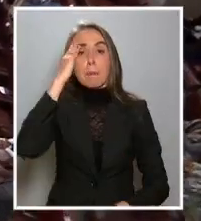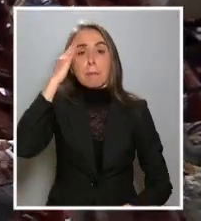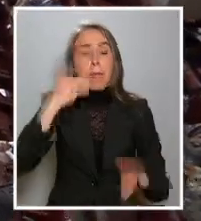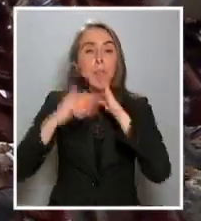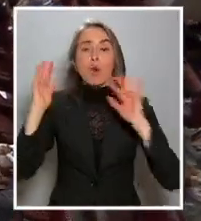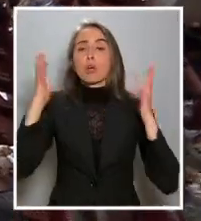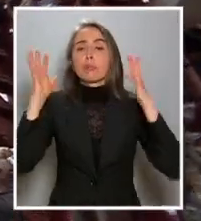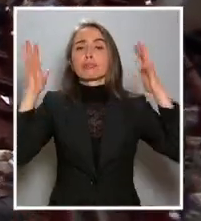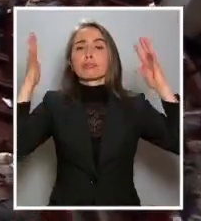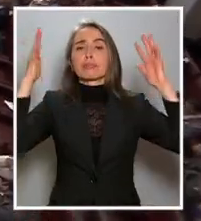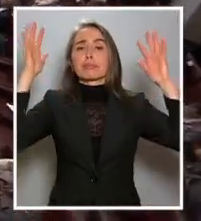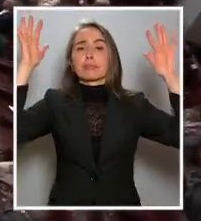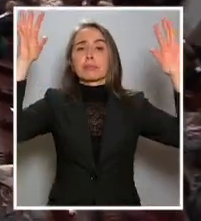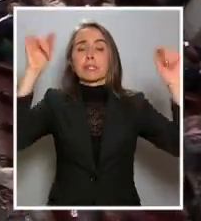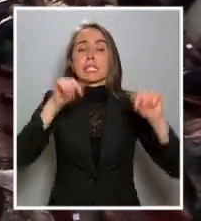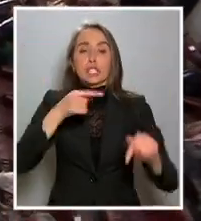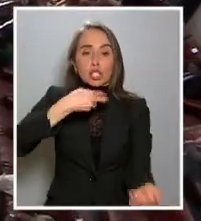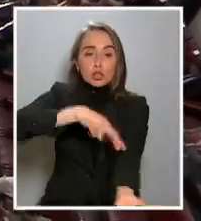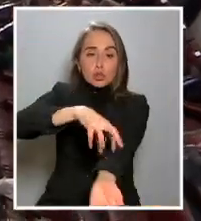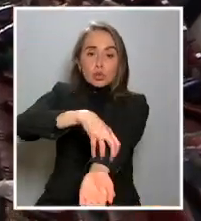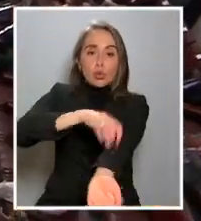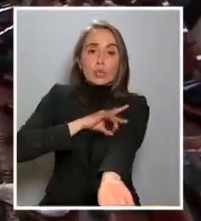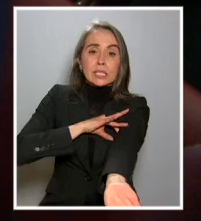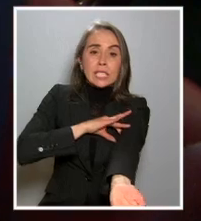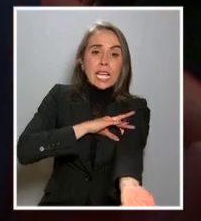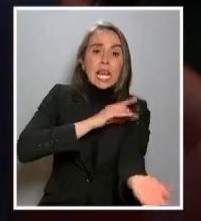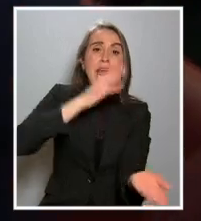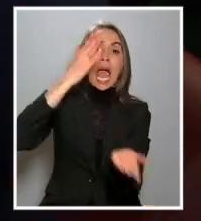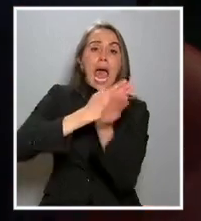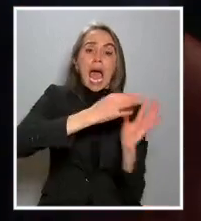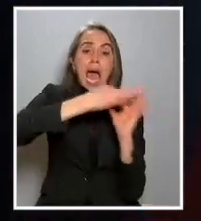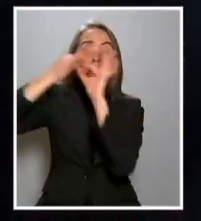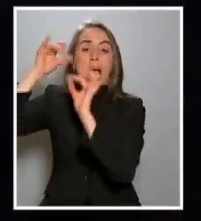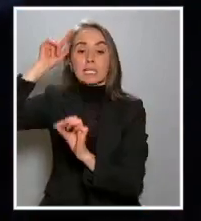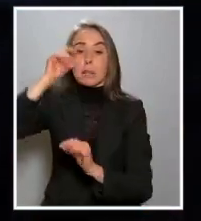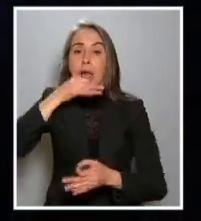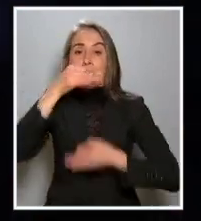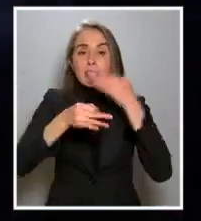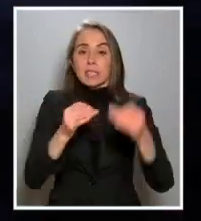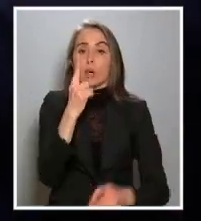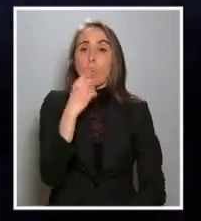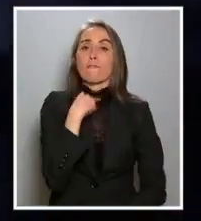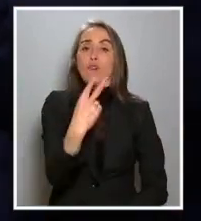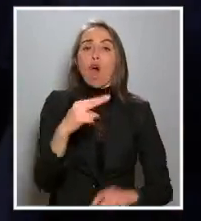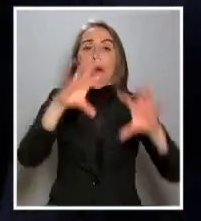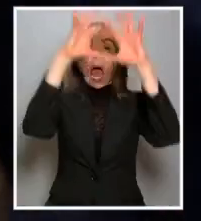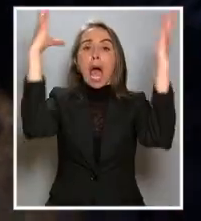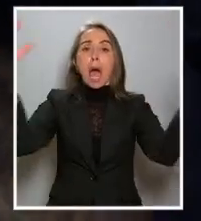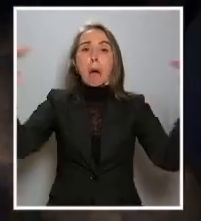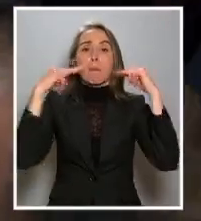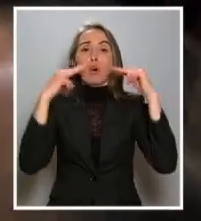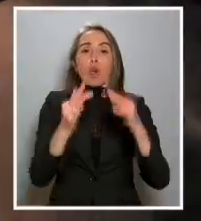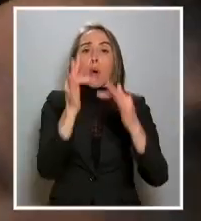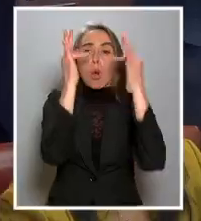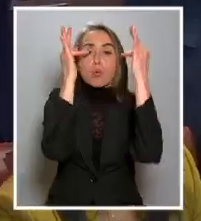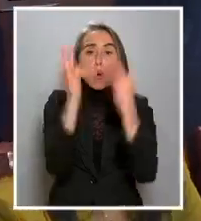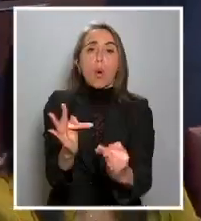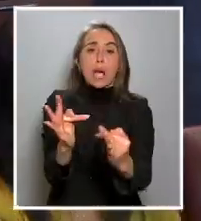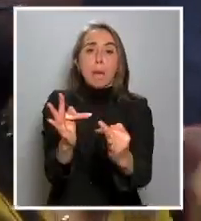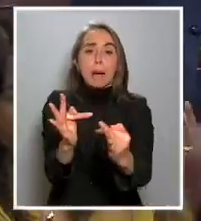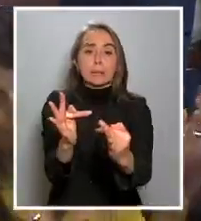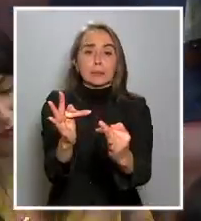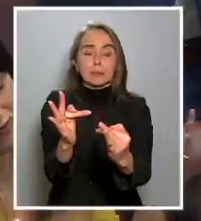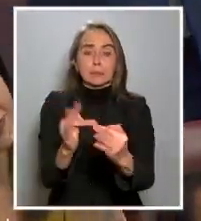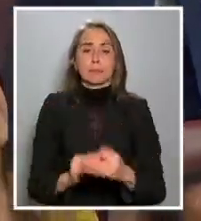así, desde el sur de Chile hasta Alemania, le decimos con una sola voz al mundo: ¡nunca más!